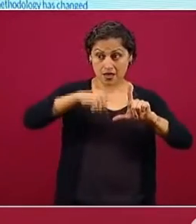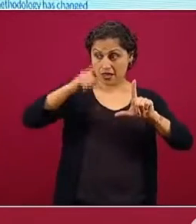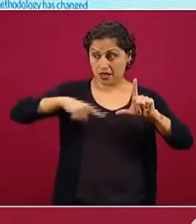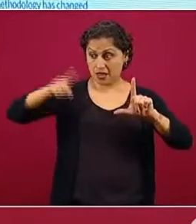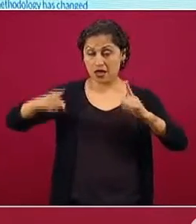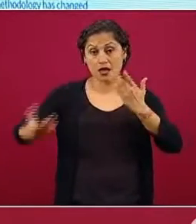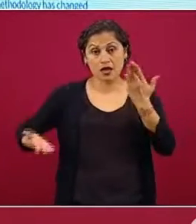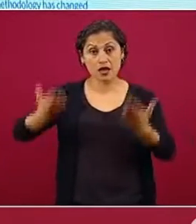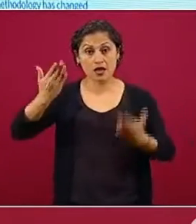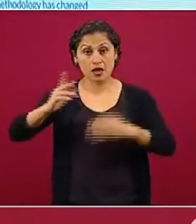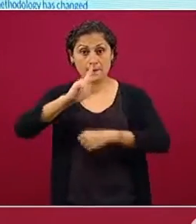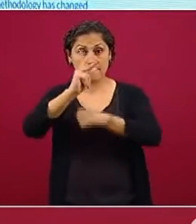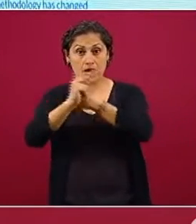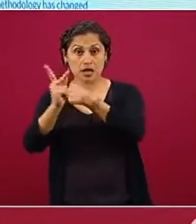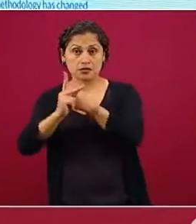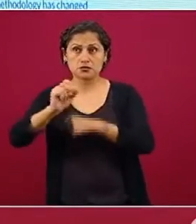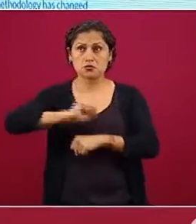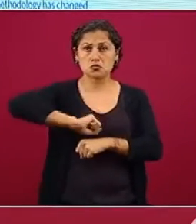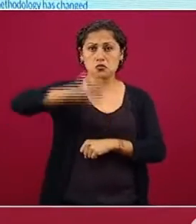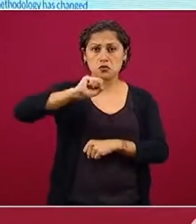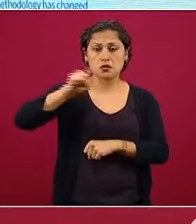curva de México es esta.